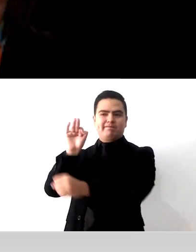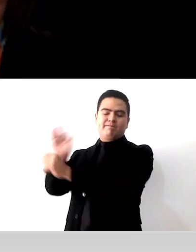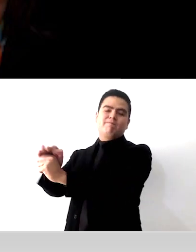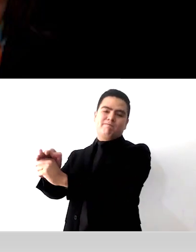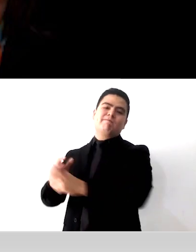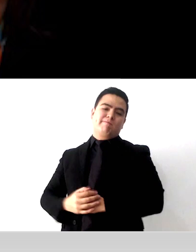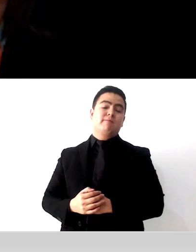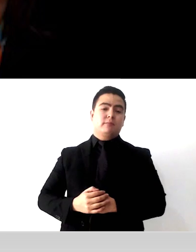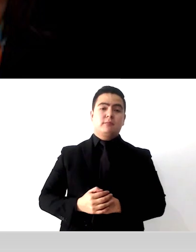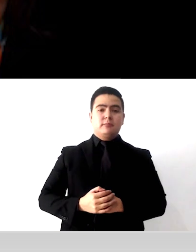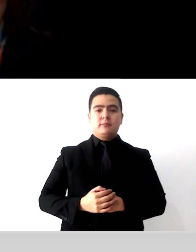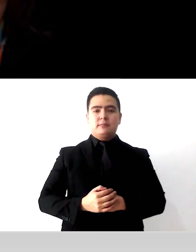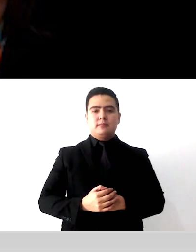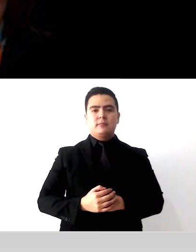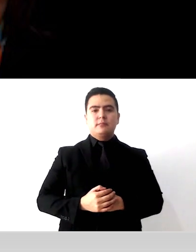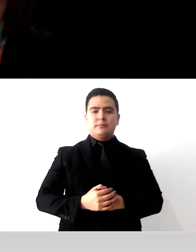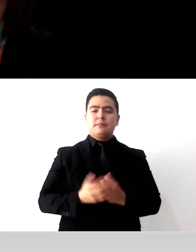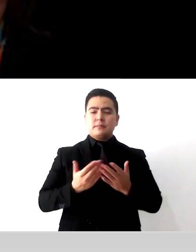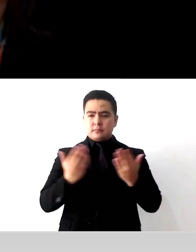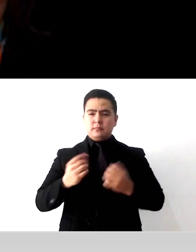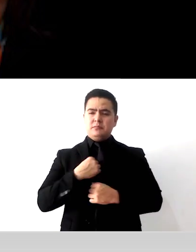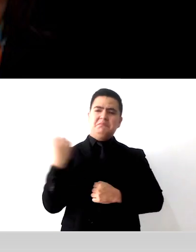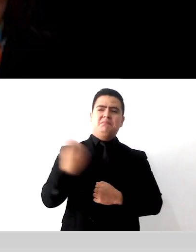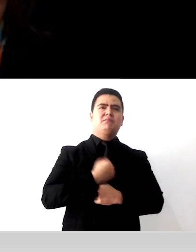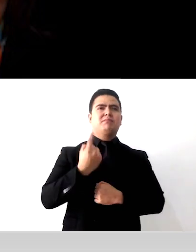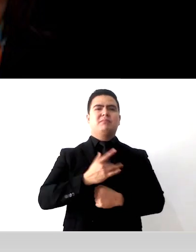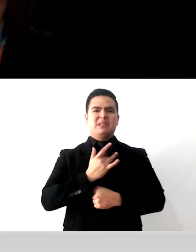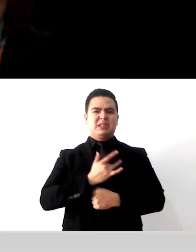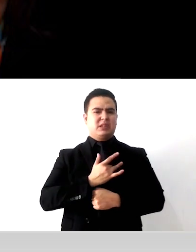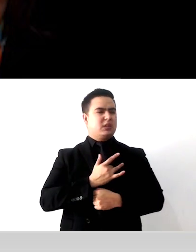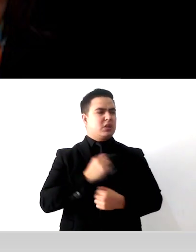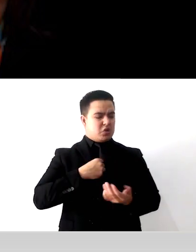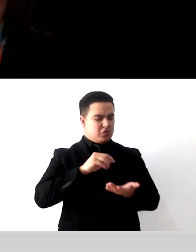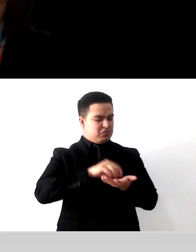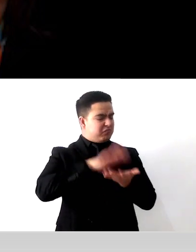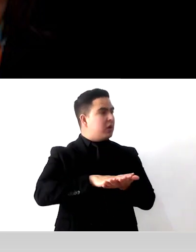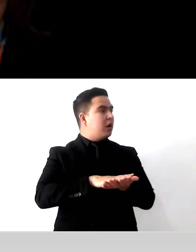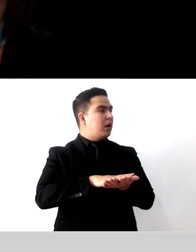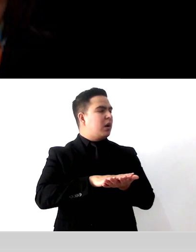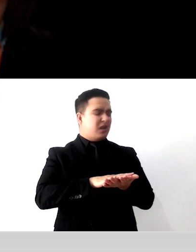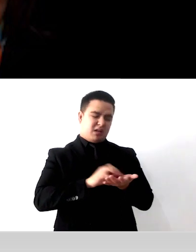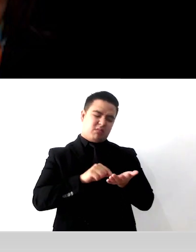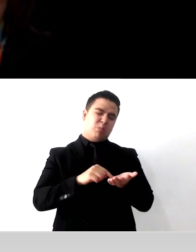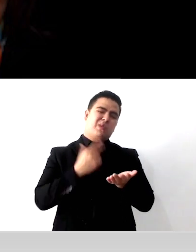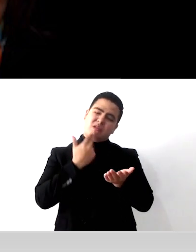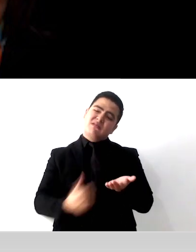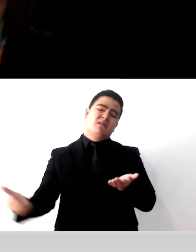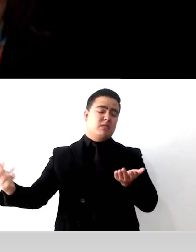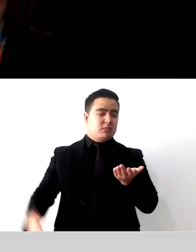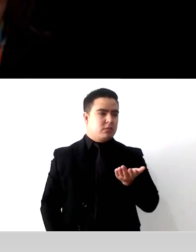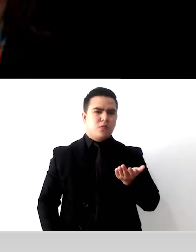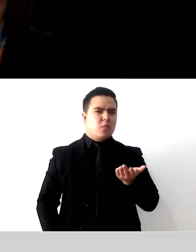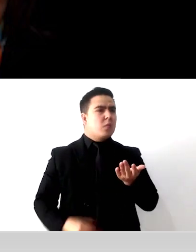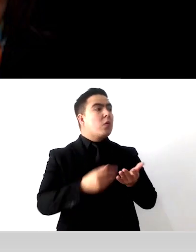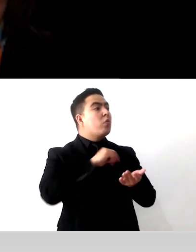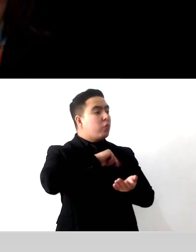hagámoslo y no califiquemos nosotros si nos va a servir o no la prueba. Eso le toca a la autoridad, demos todo lo que tengamos.